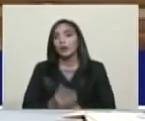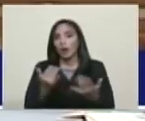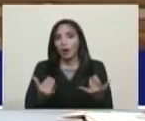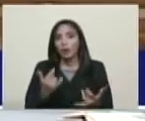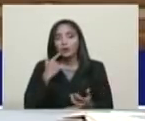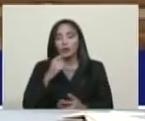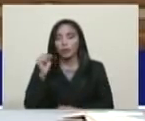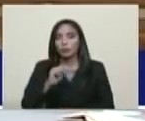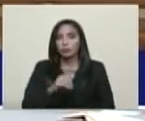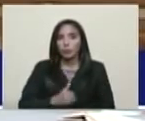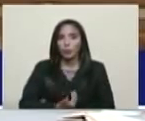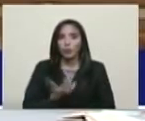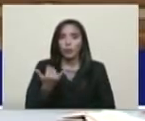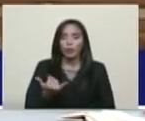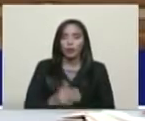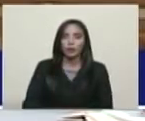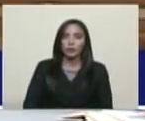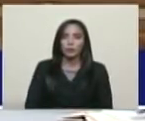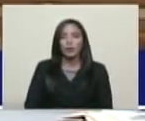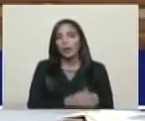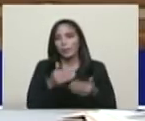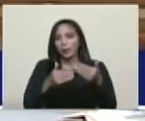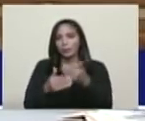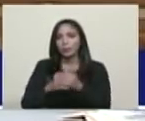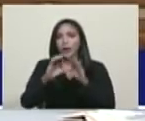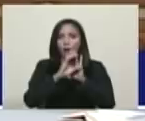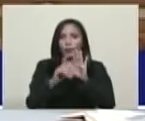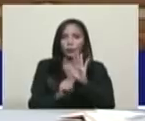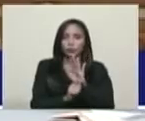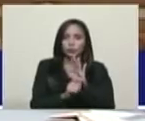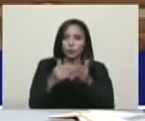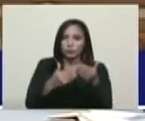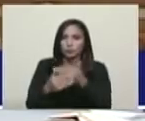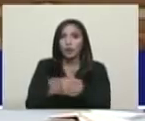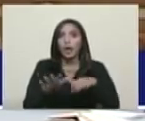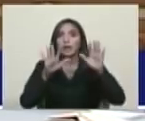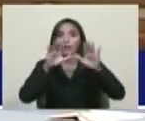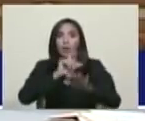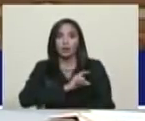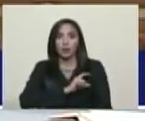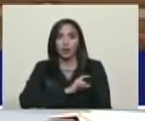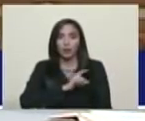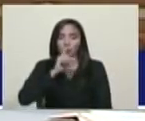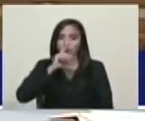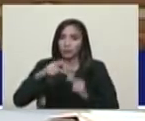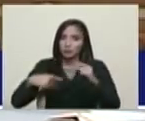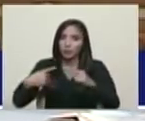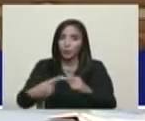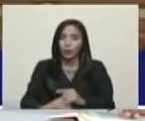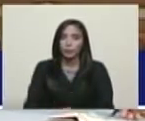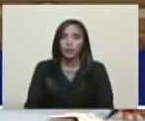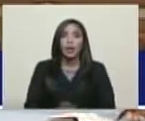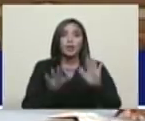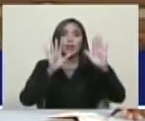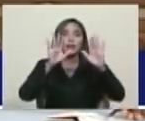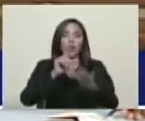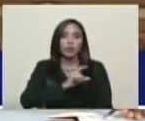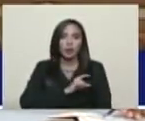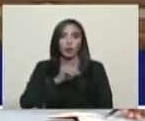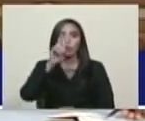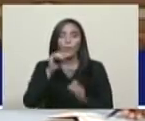condiciones para el nuevo periodo constitucional que se abre el 10 de enero que viene, del 10 de enero